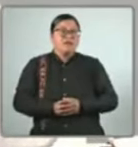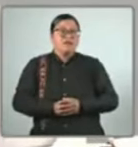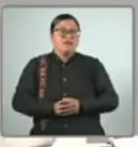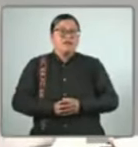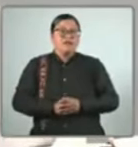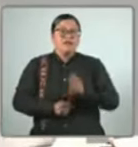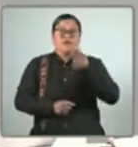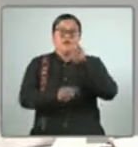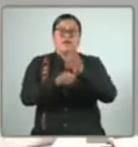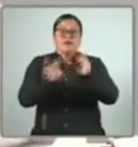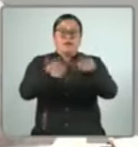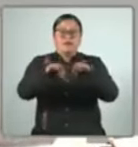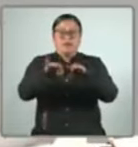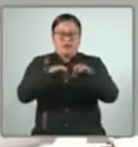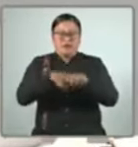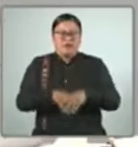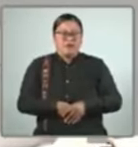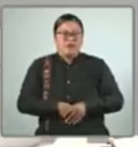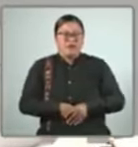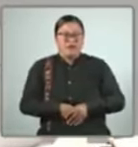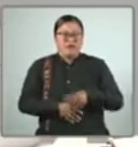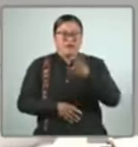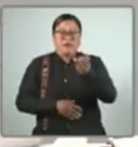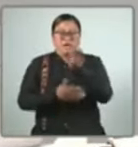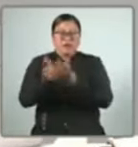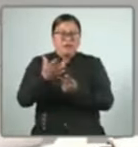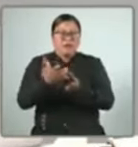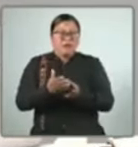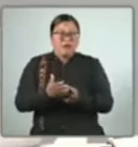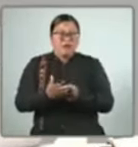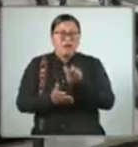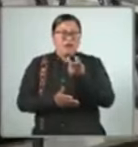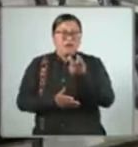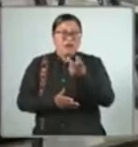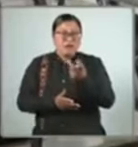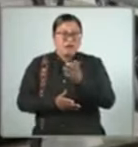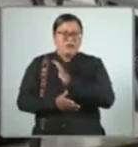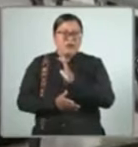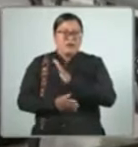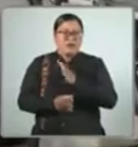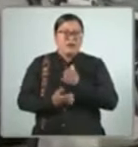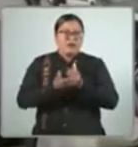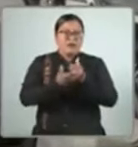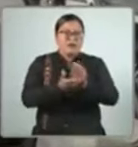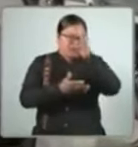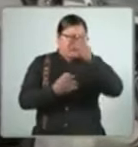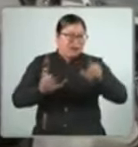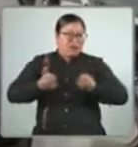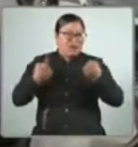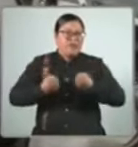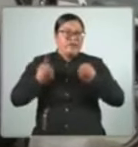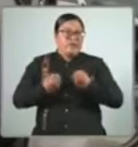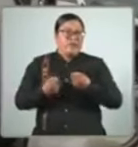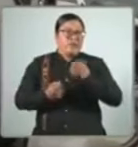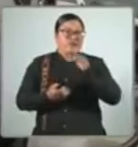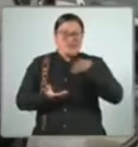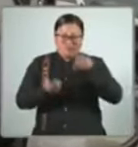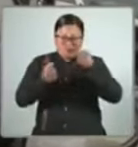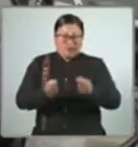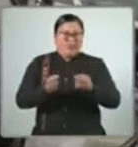que es Mi Primera Chamba, ¿no? Un programa que está ayudando a los jóvenes y que lo vamos a